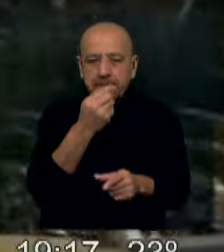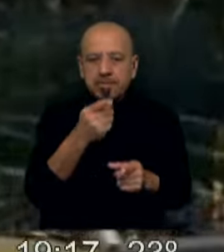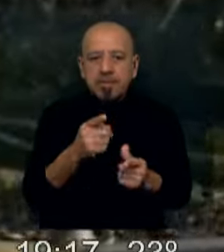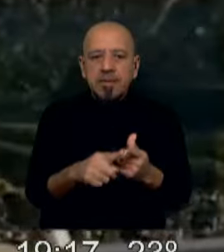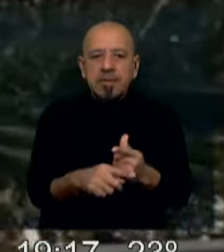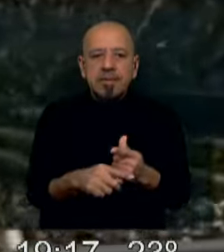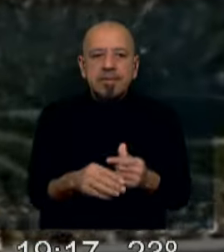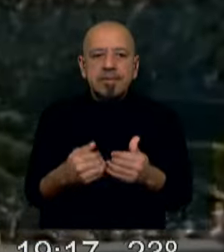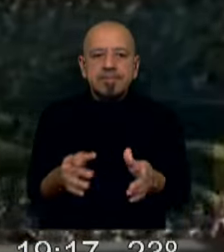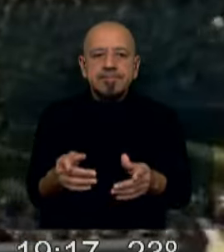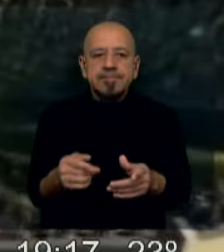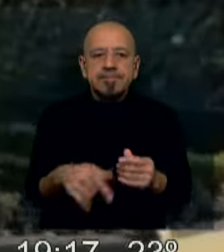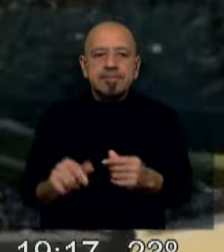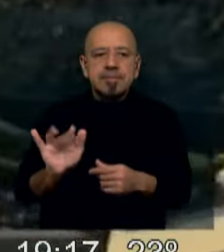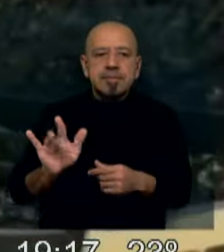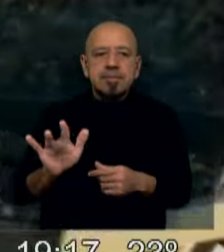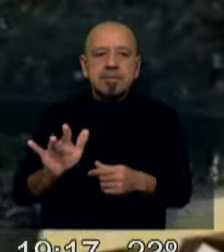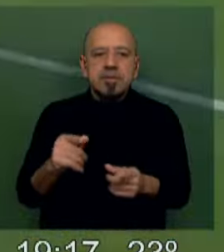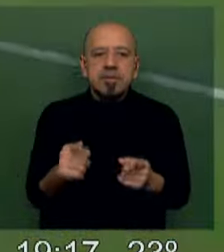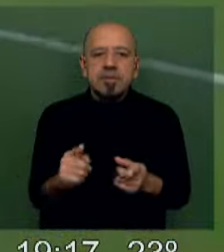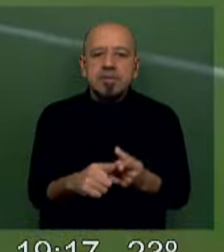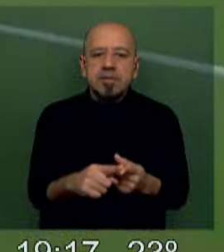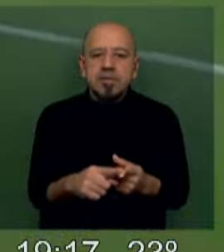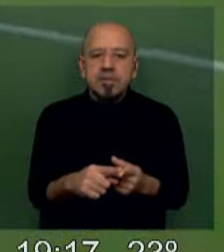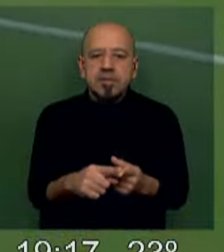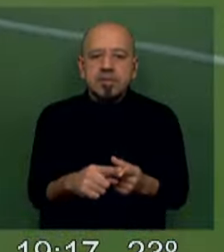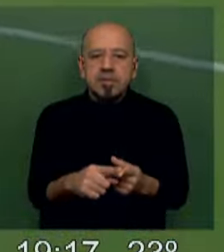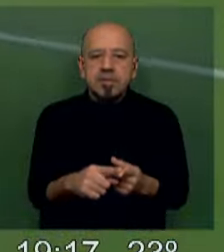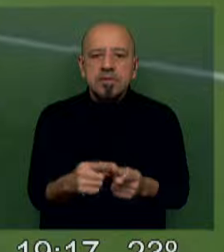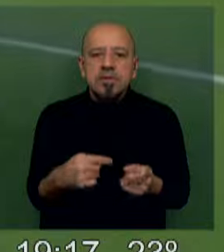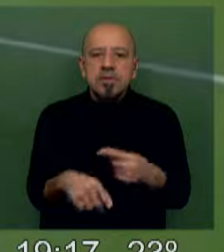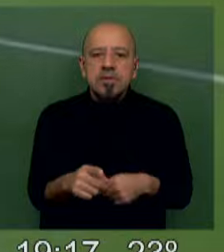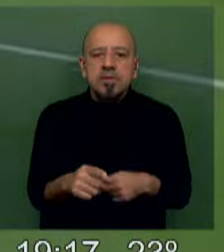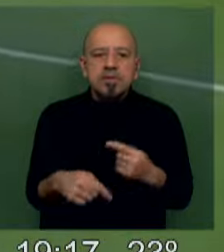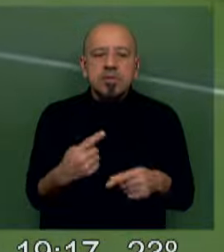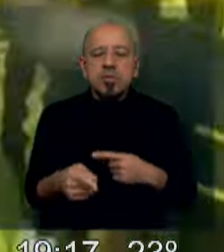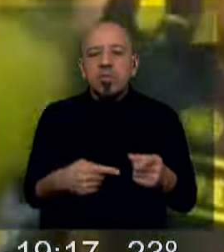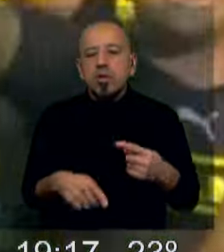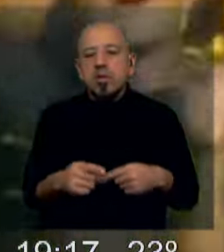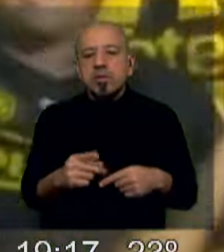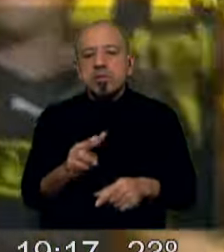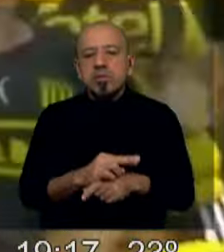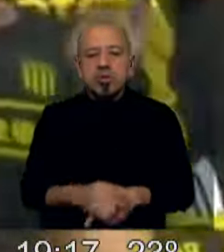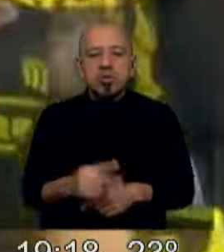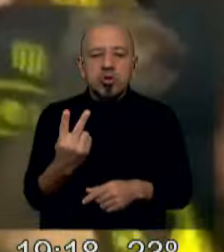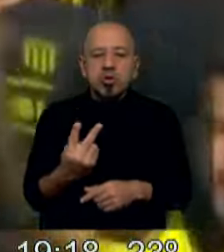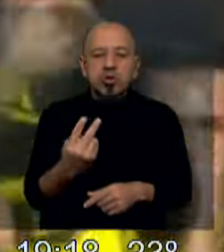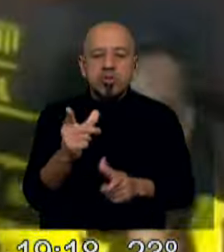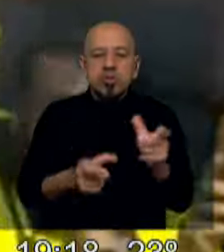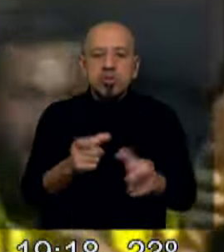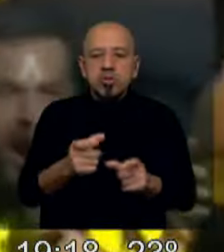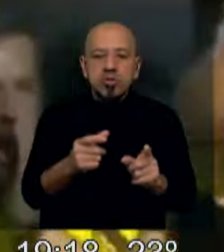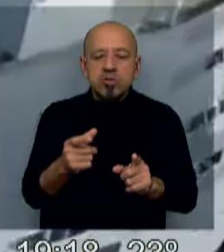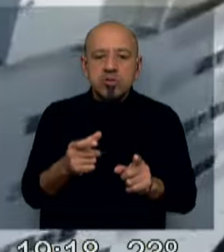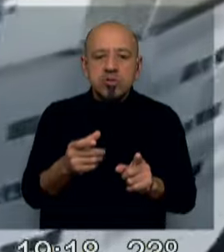recordemos arrancó el día miércoles y hasta que no se desagote el campeón del siglo va a continuar. Hubo dos personas detenidas, una,